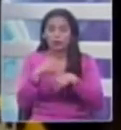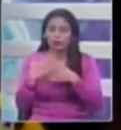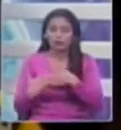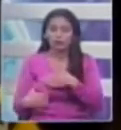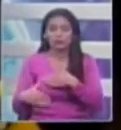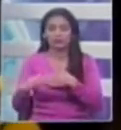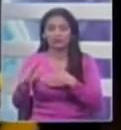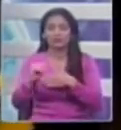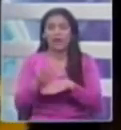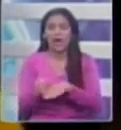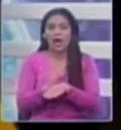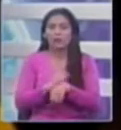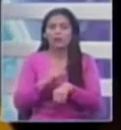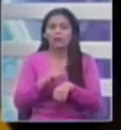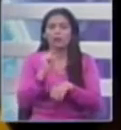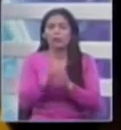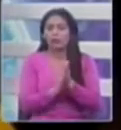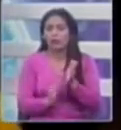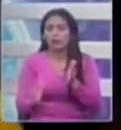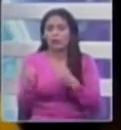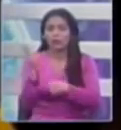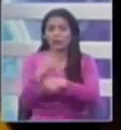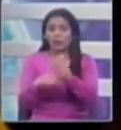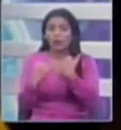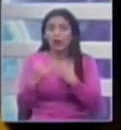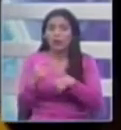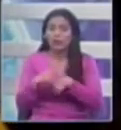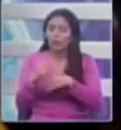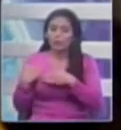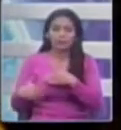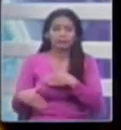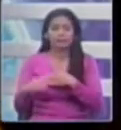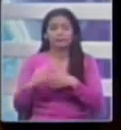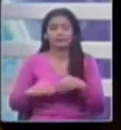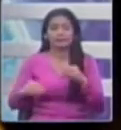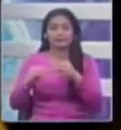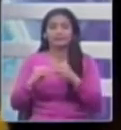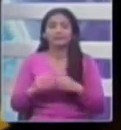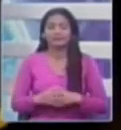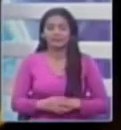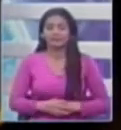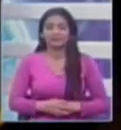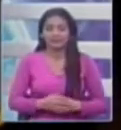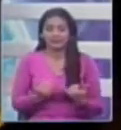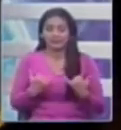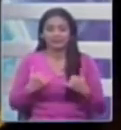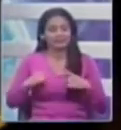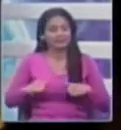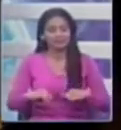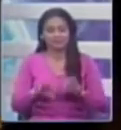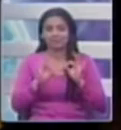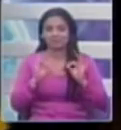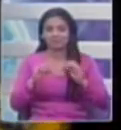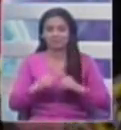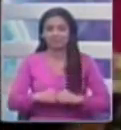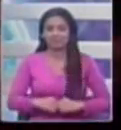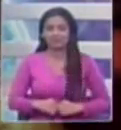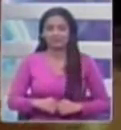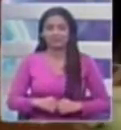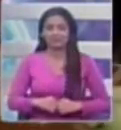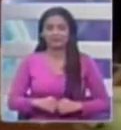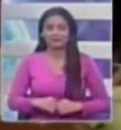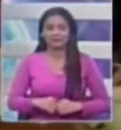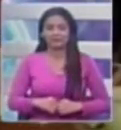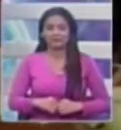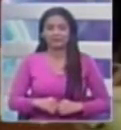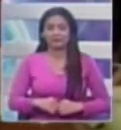en un sistema general de preferencias. Eso se ha terminado y ahora entramos a otro ámbito de la relación comercial y eso nos parece realmente extraordinario. Por